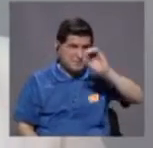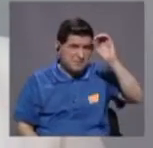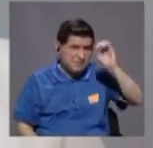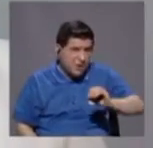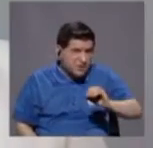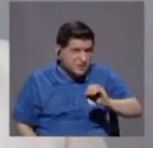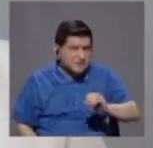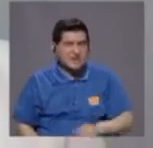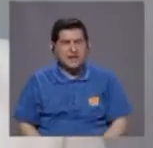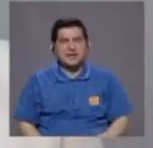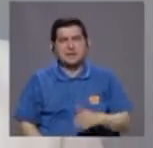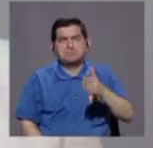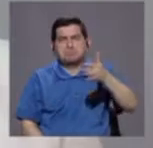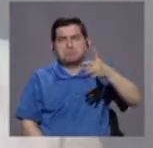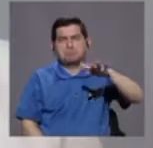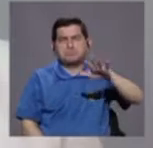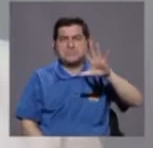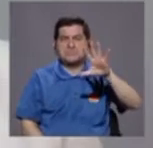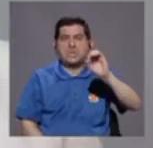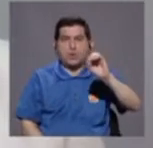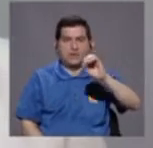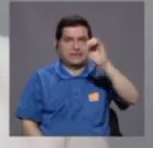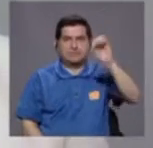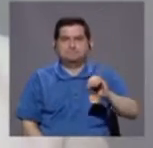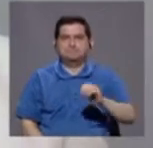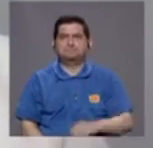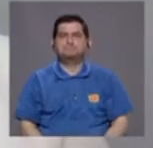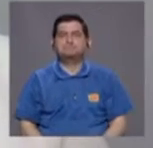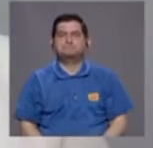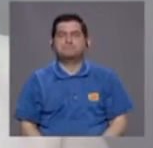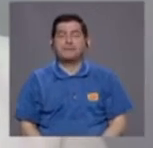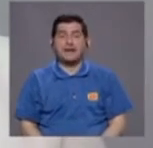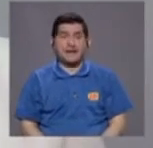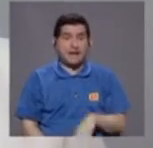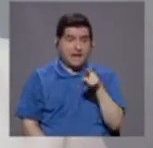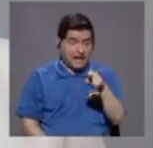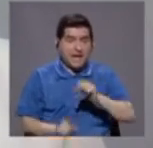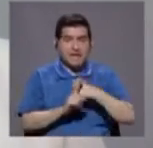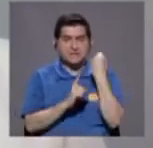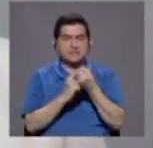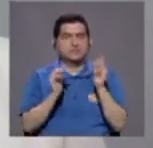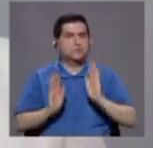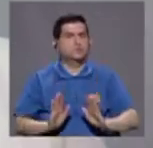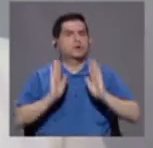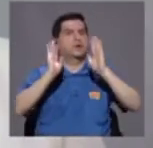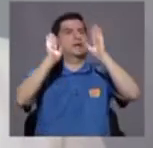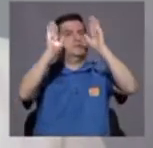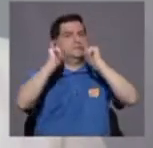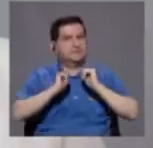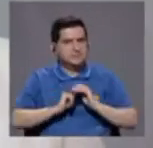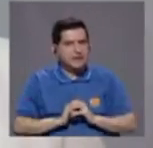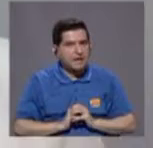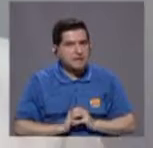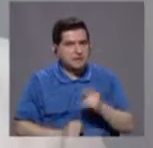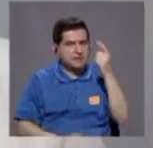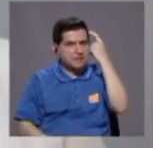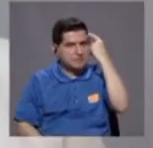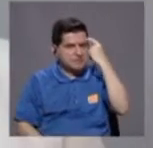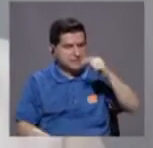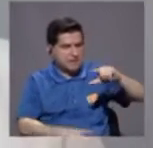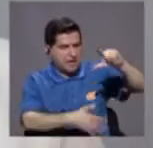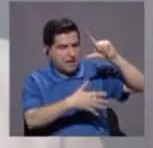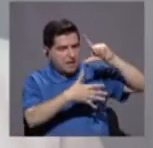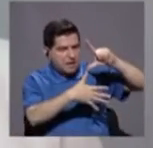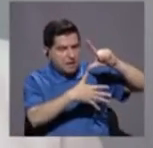anda alrededor del 50%. Esto es algo extraordinario en América Latina y